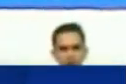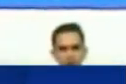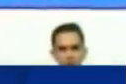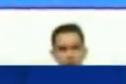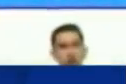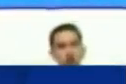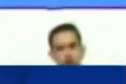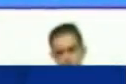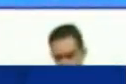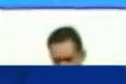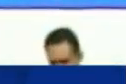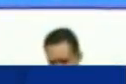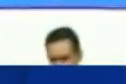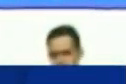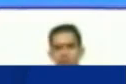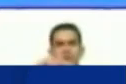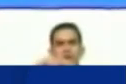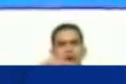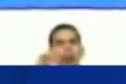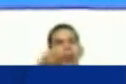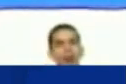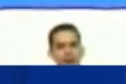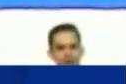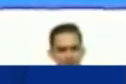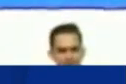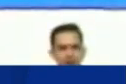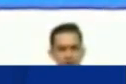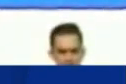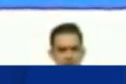reconstruye las finanzas públicas,